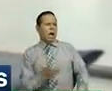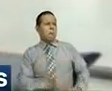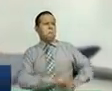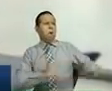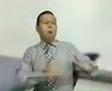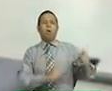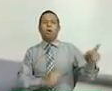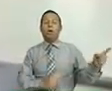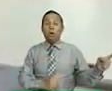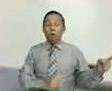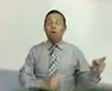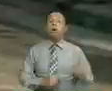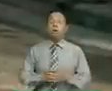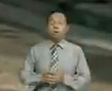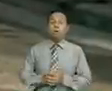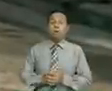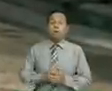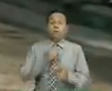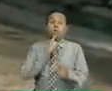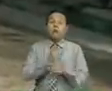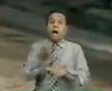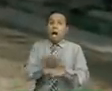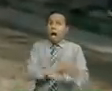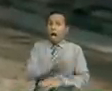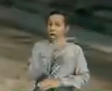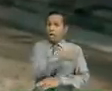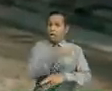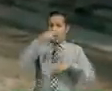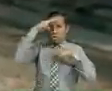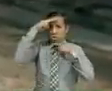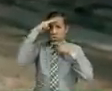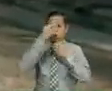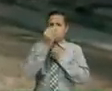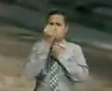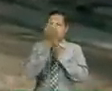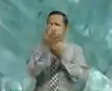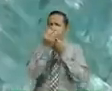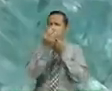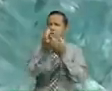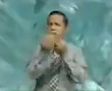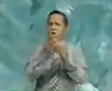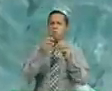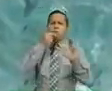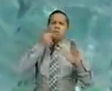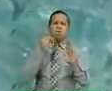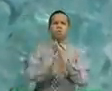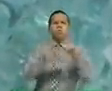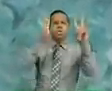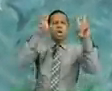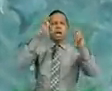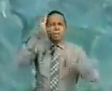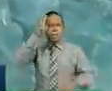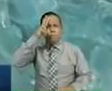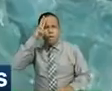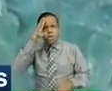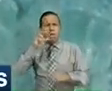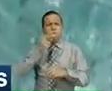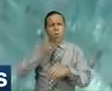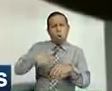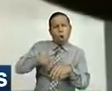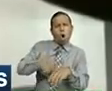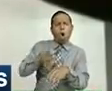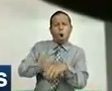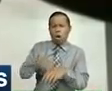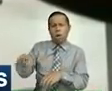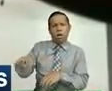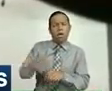reportajes que ha emitido el canal denunciando justamente una serie de actos de corrupción que se han venido